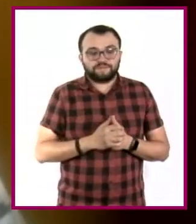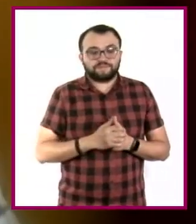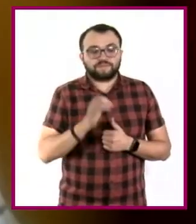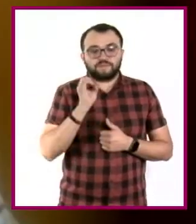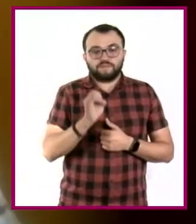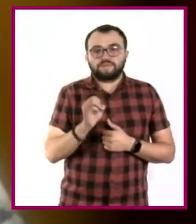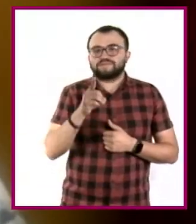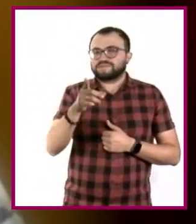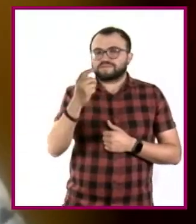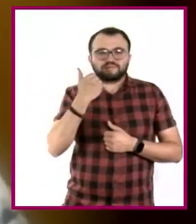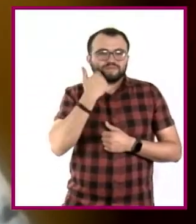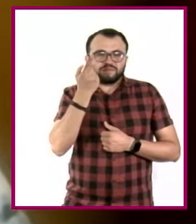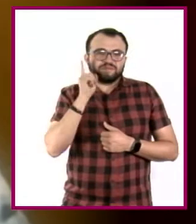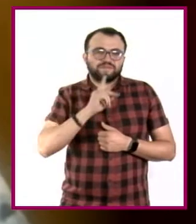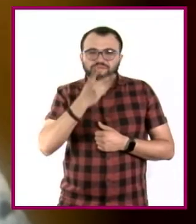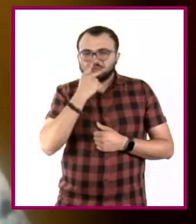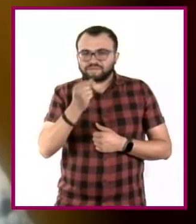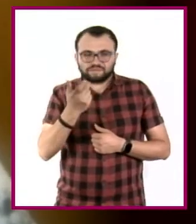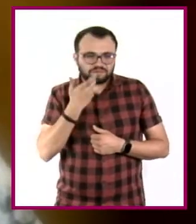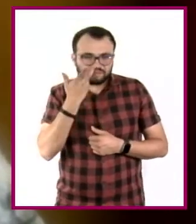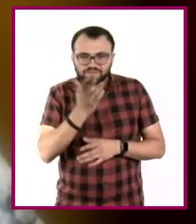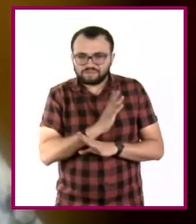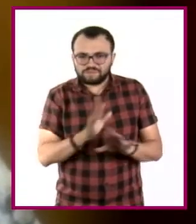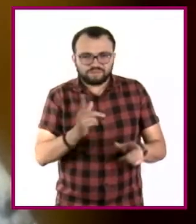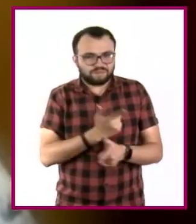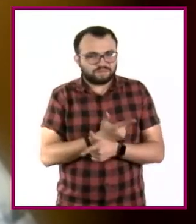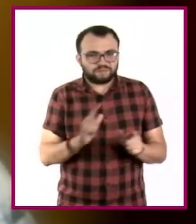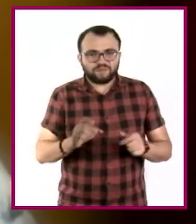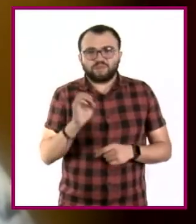que ellos y ellas quieren, o incluso